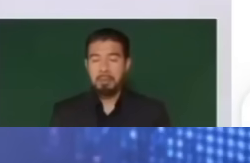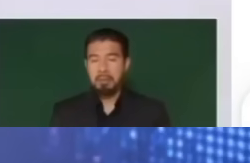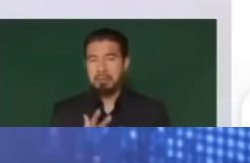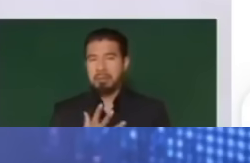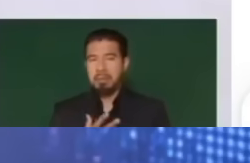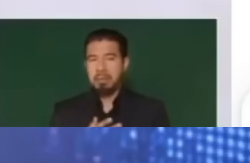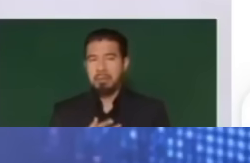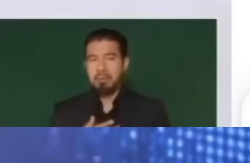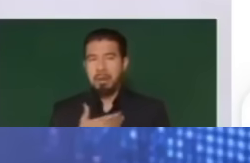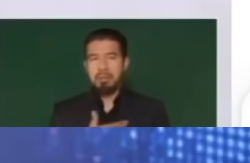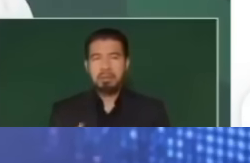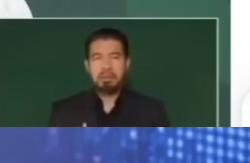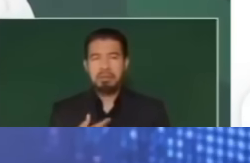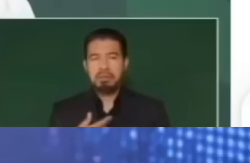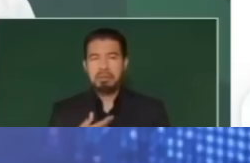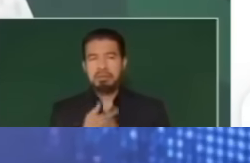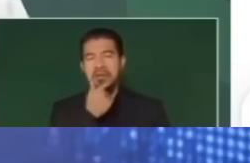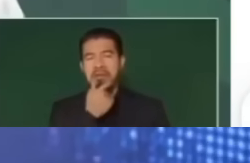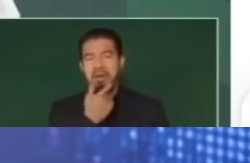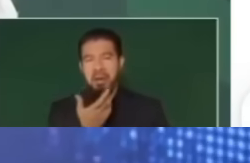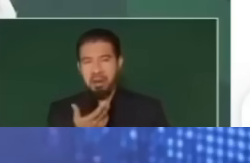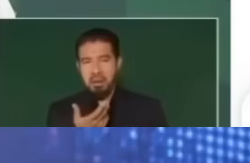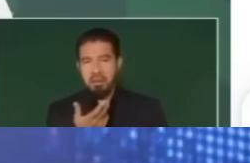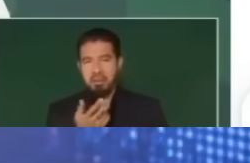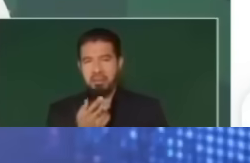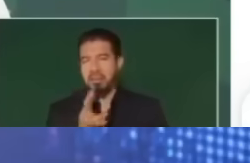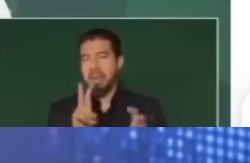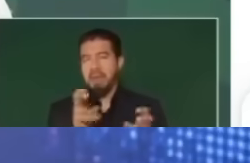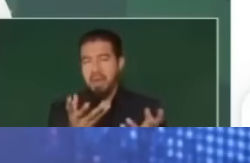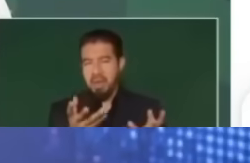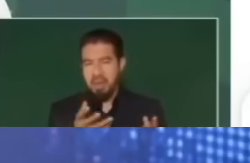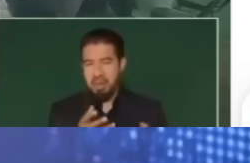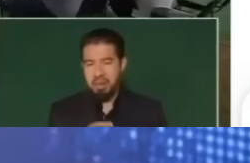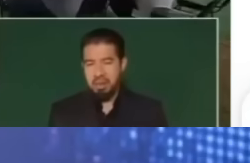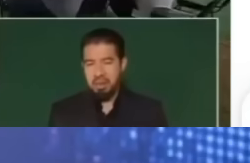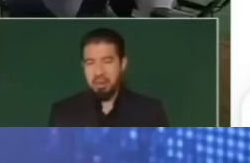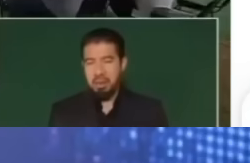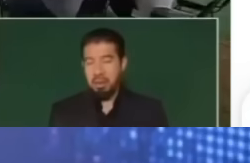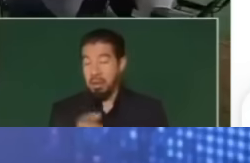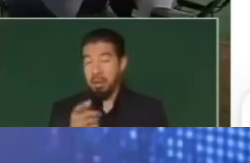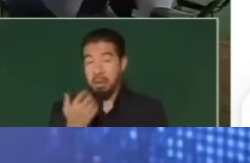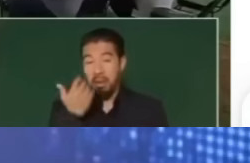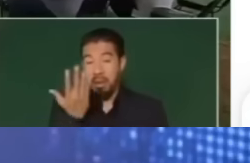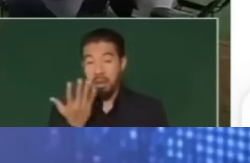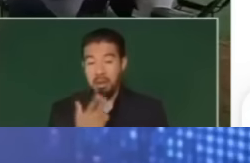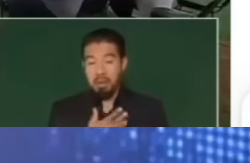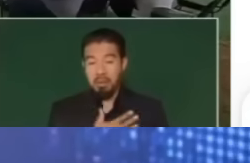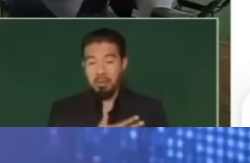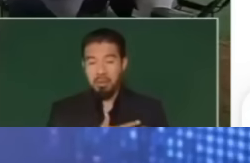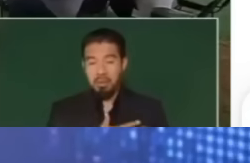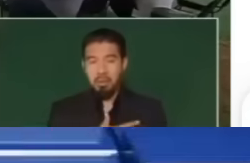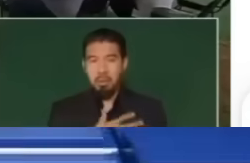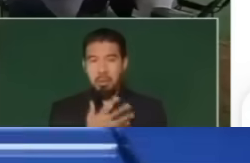presidente. Quieren que el presidente calle como si fuera una momia. Quieren que yo esté petrificado. Mejor que se dirijan a las jóvenes